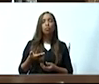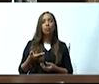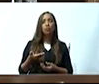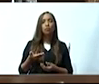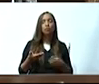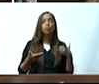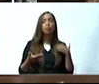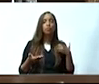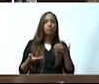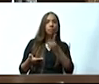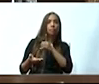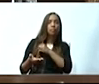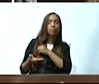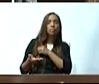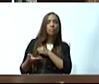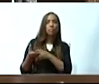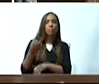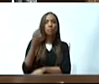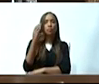Profesor Camacho,